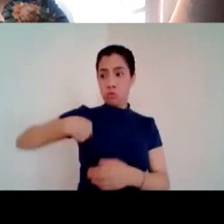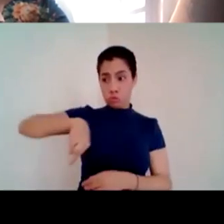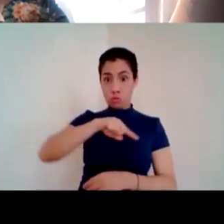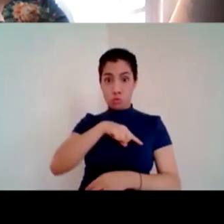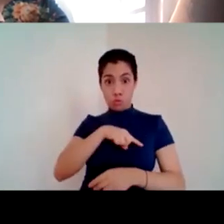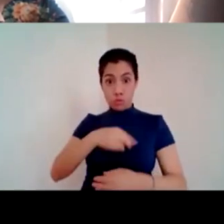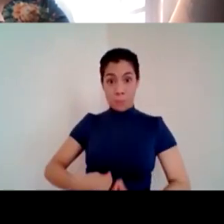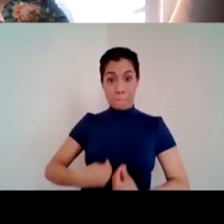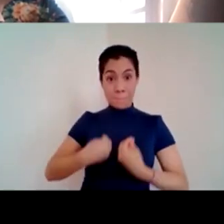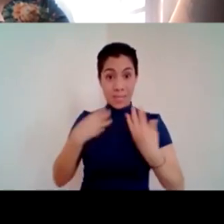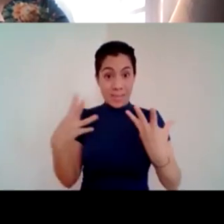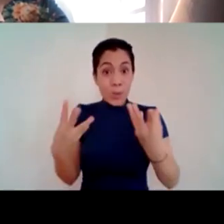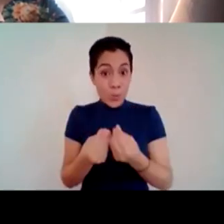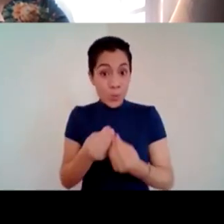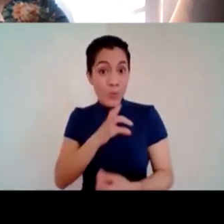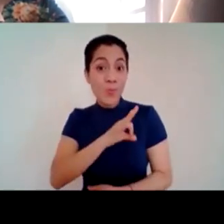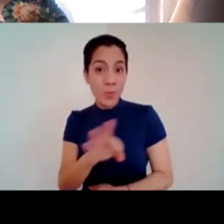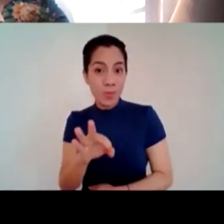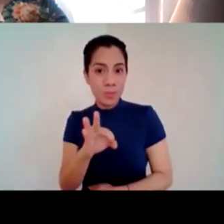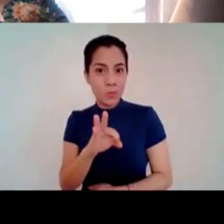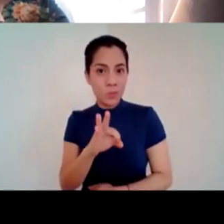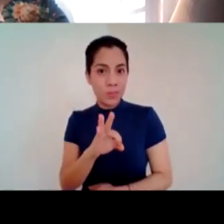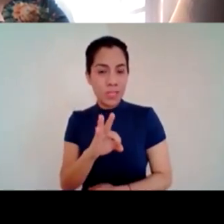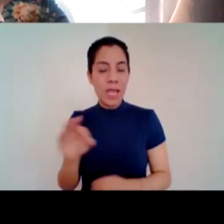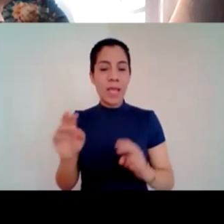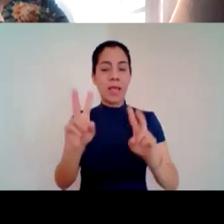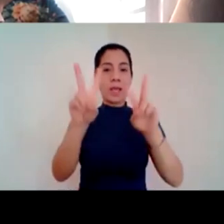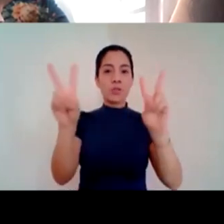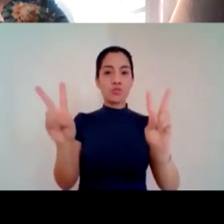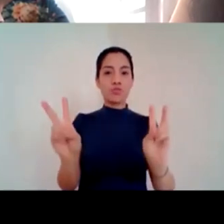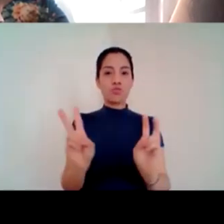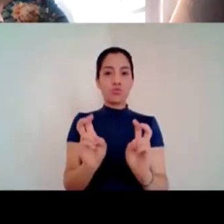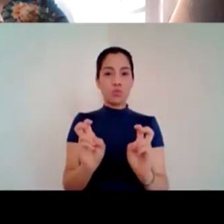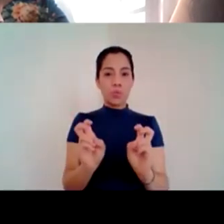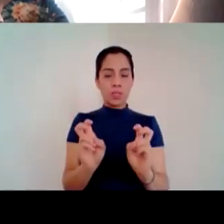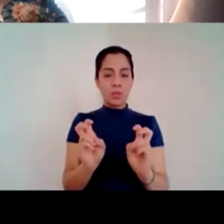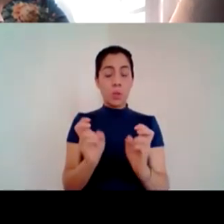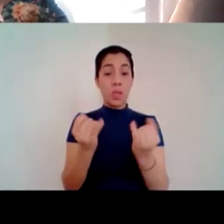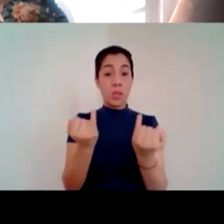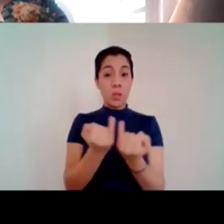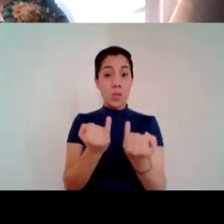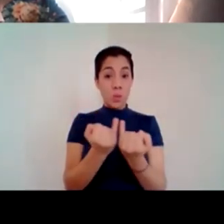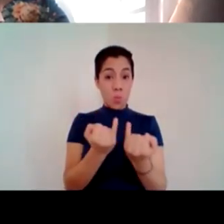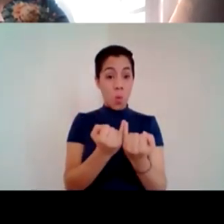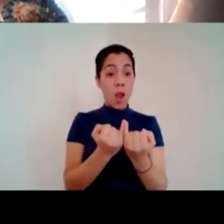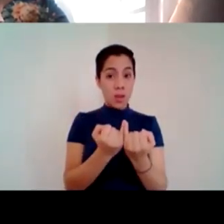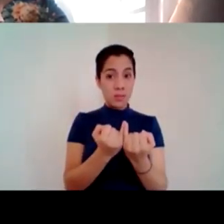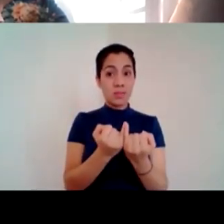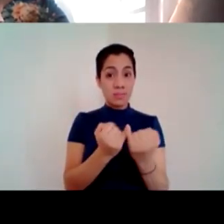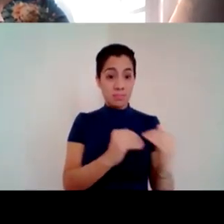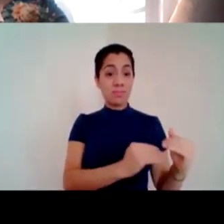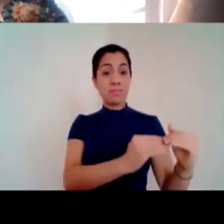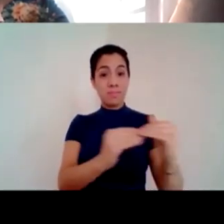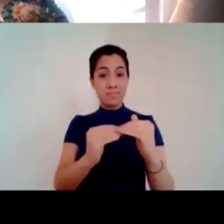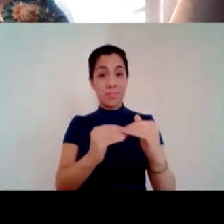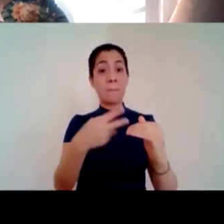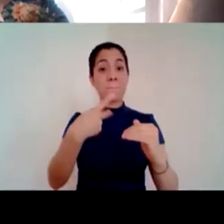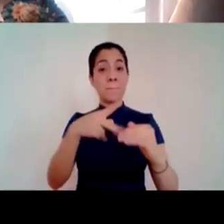es iguales pero diferentes esta dialéctica entonces es la que